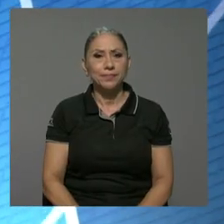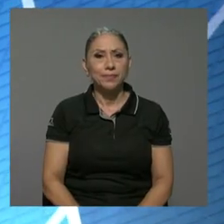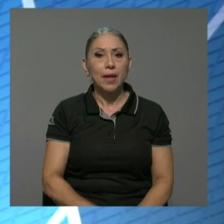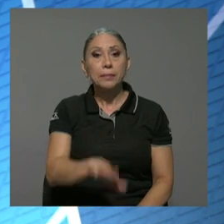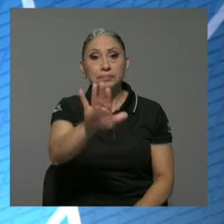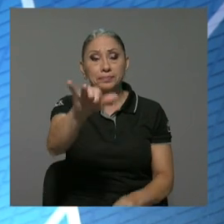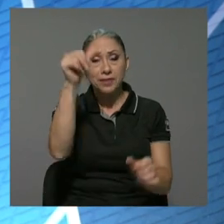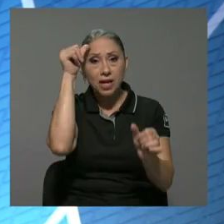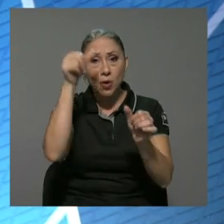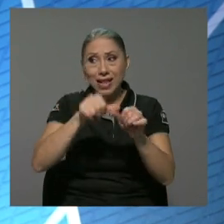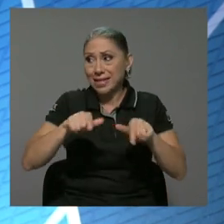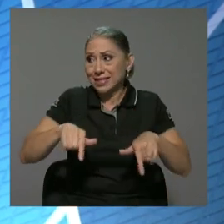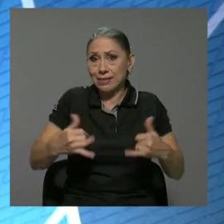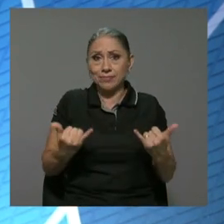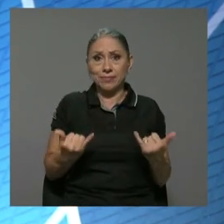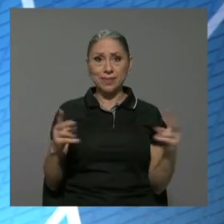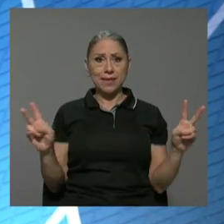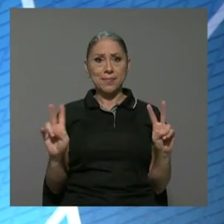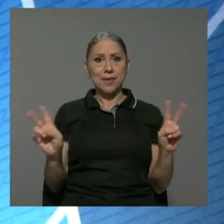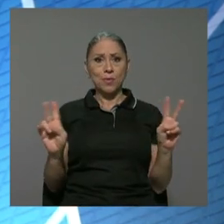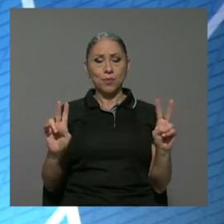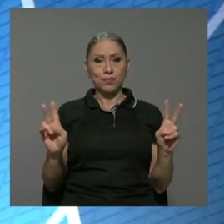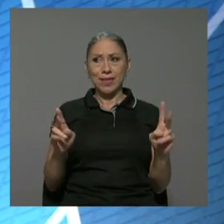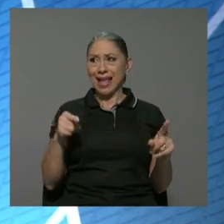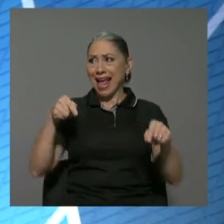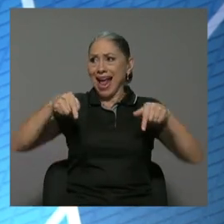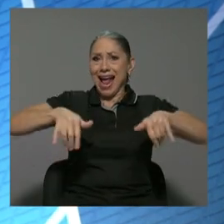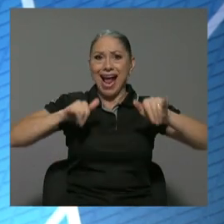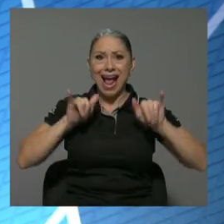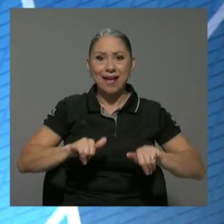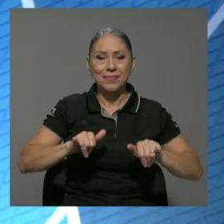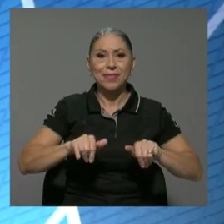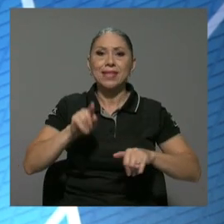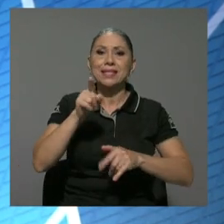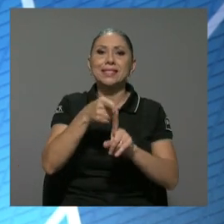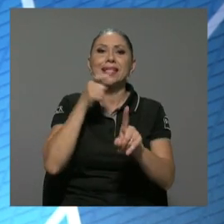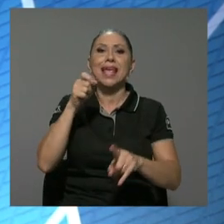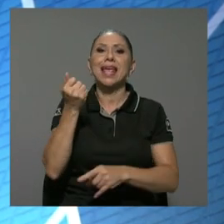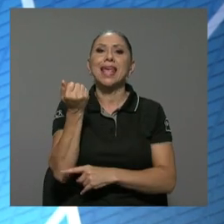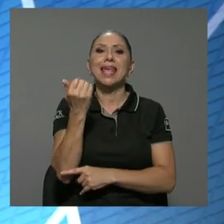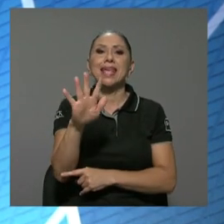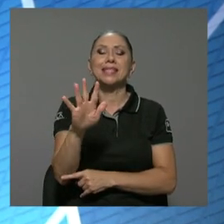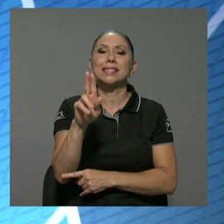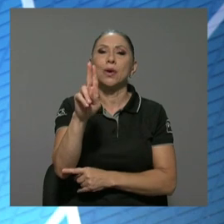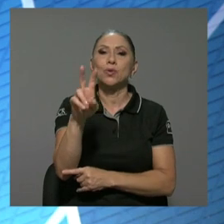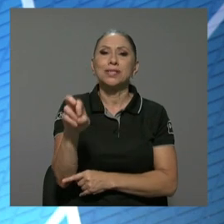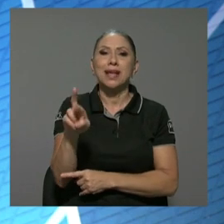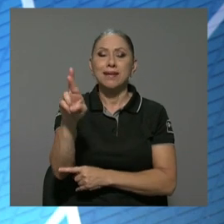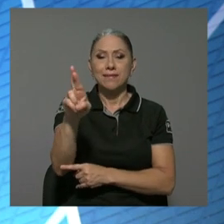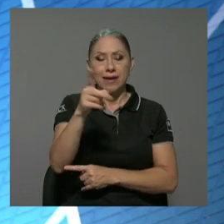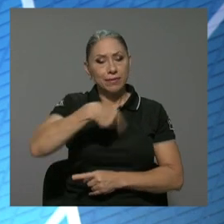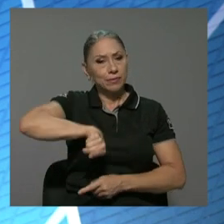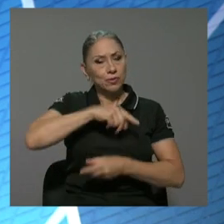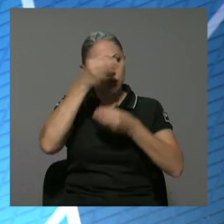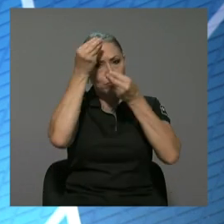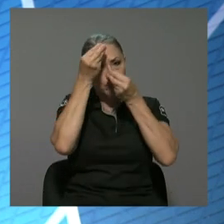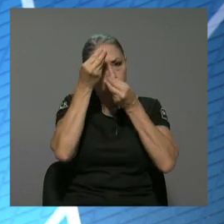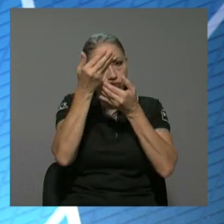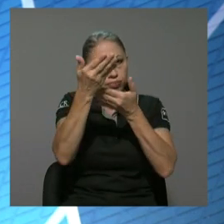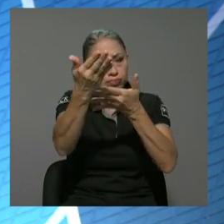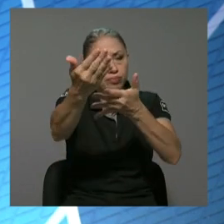Recordarles que estamos en vivo y en directo acá desde 15 UCR brindándole información sobre la gran